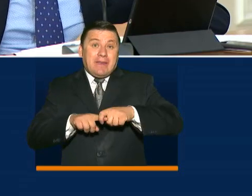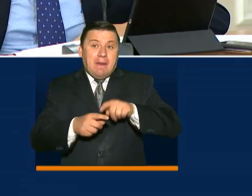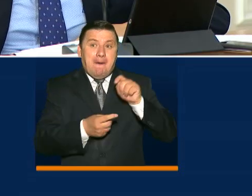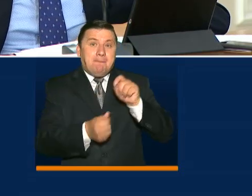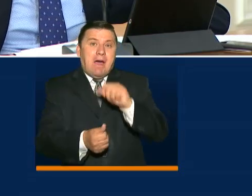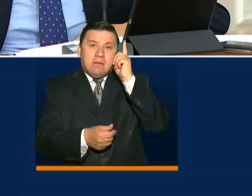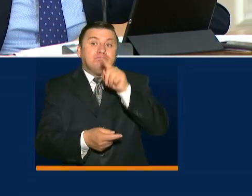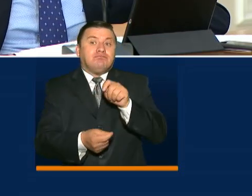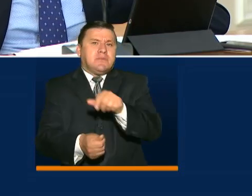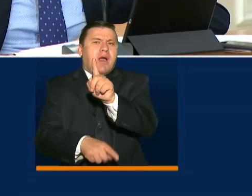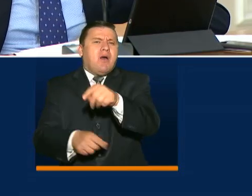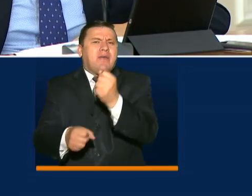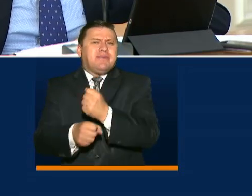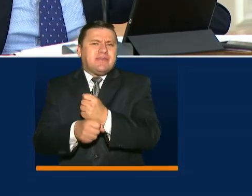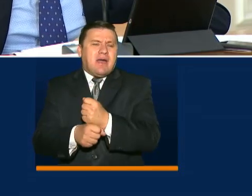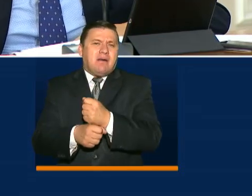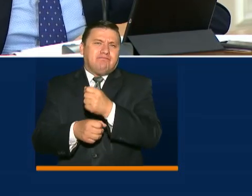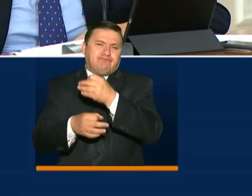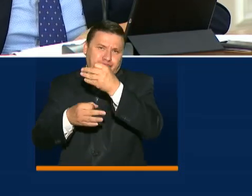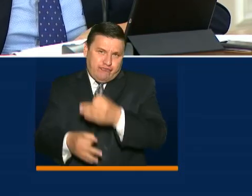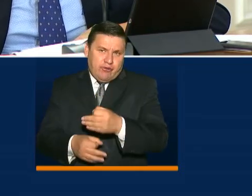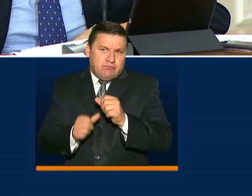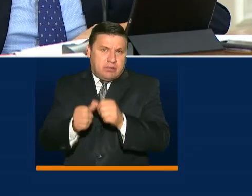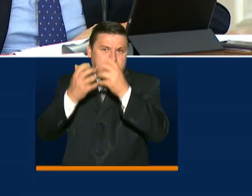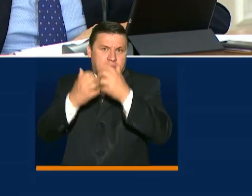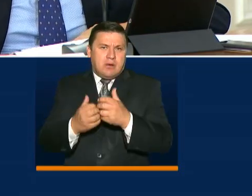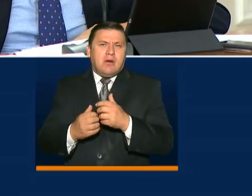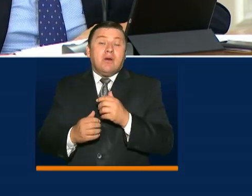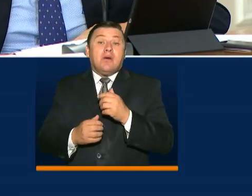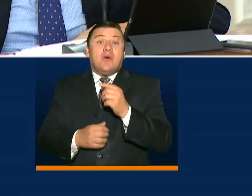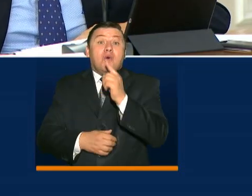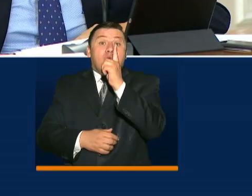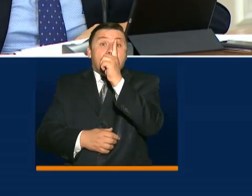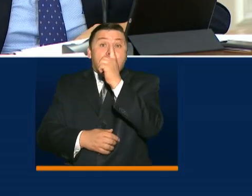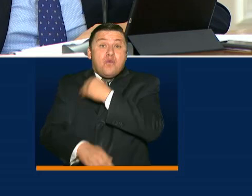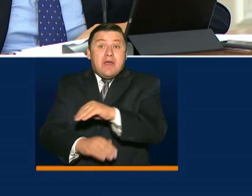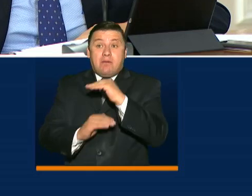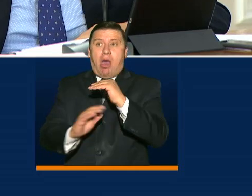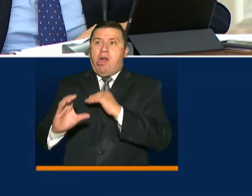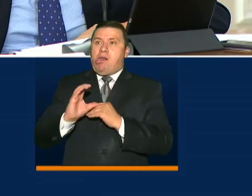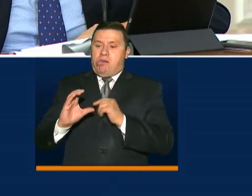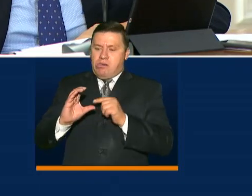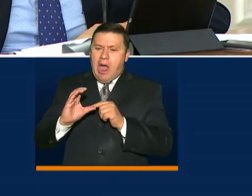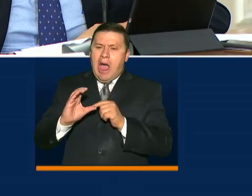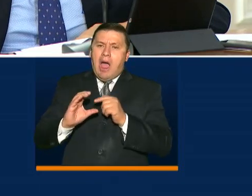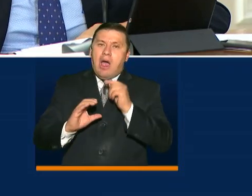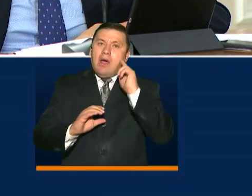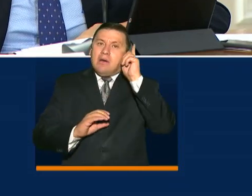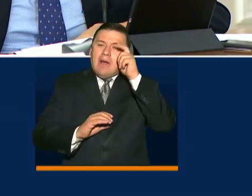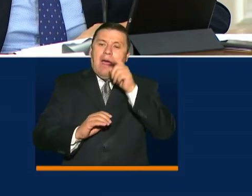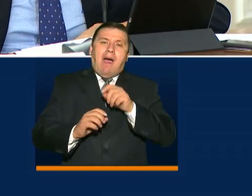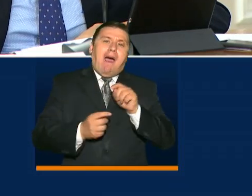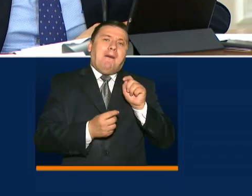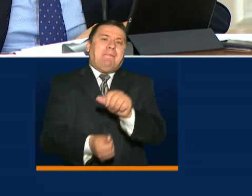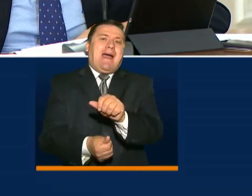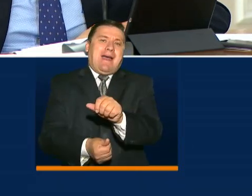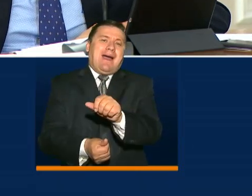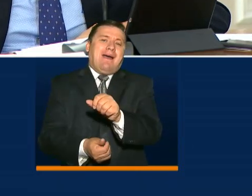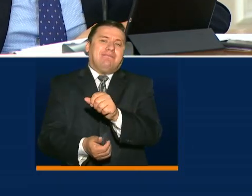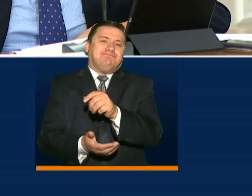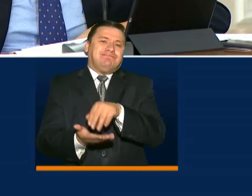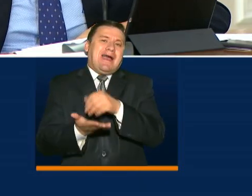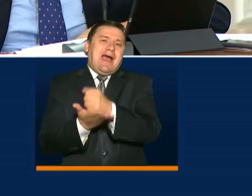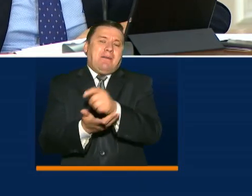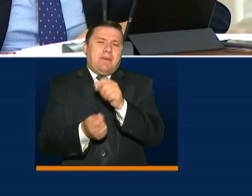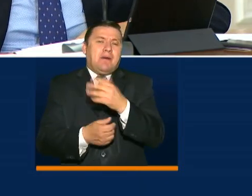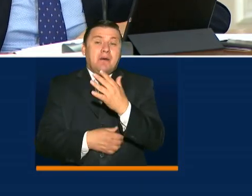para trabajadores formales que tengan ingresos hasta 1 millón de pesos de esas empresas que se han visto afectadas en